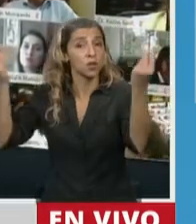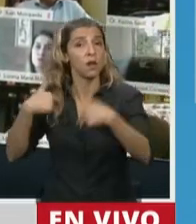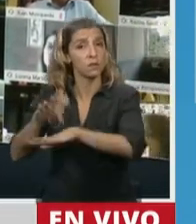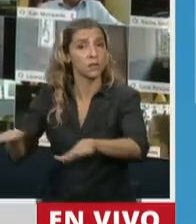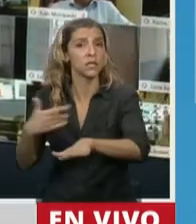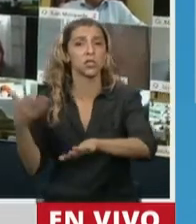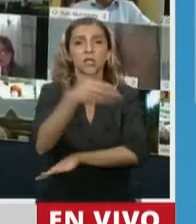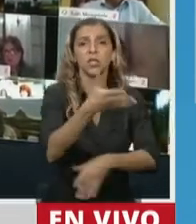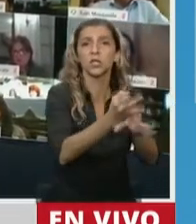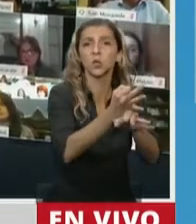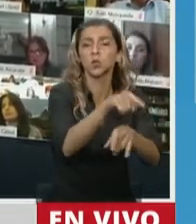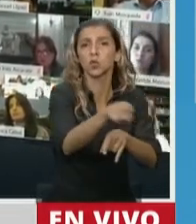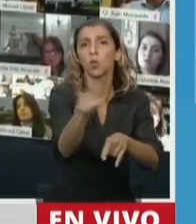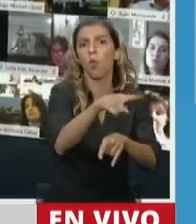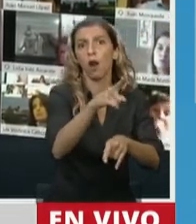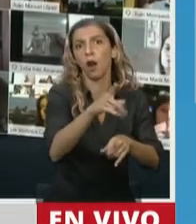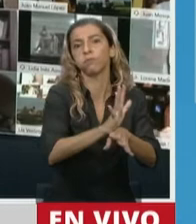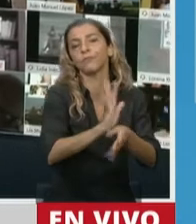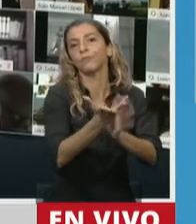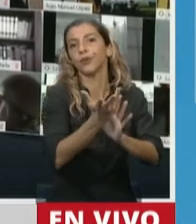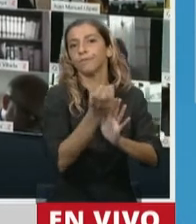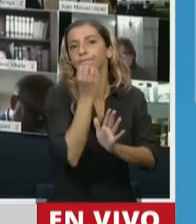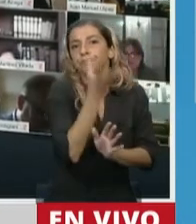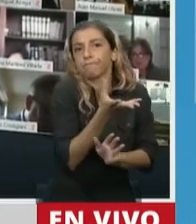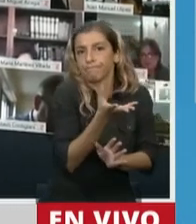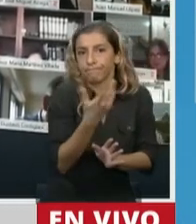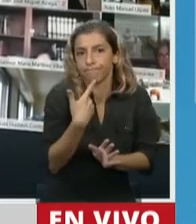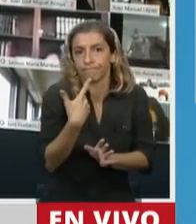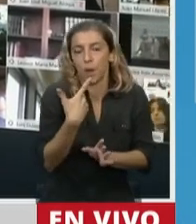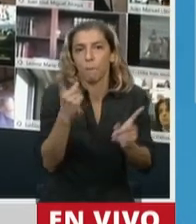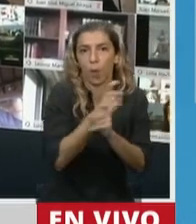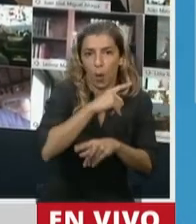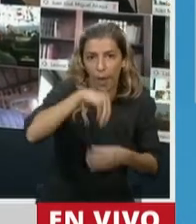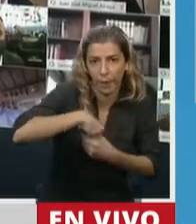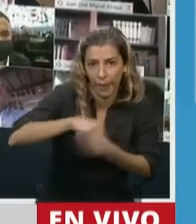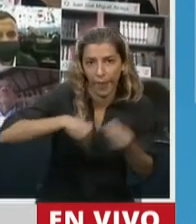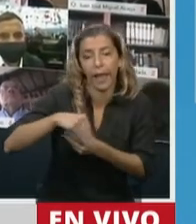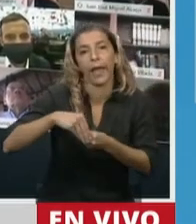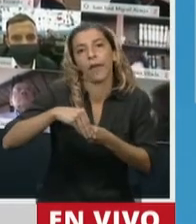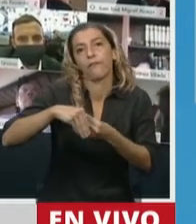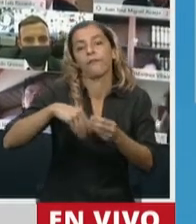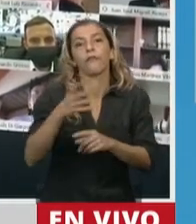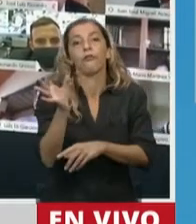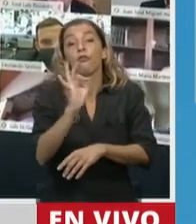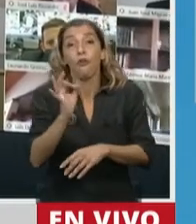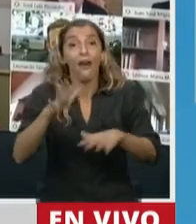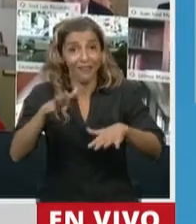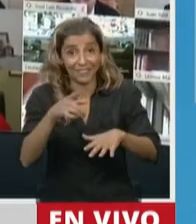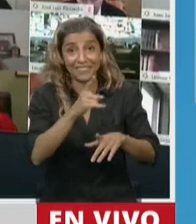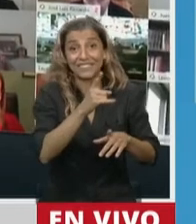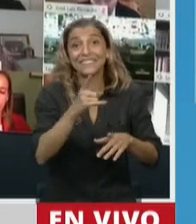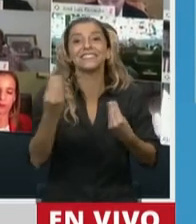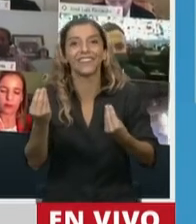violencia familiar, donde los docentes la detectan, donde los chicos juegan, donde se produce algo maravilloso, que